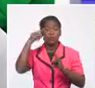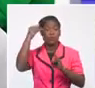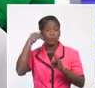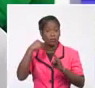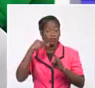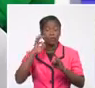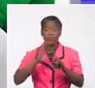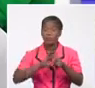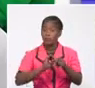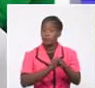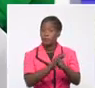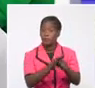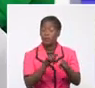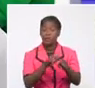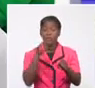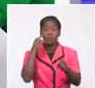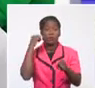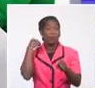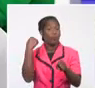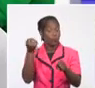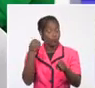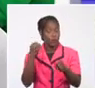torna más agresiva.